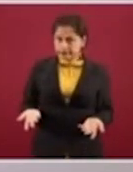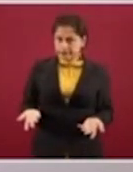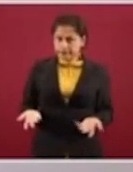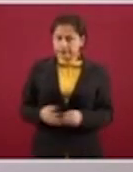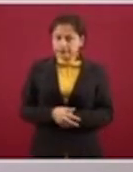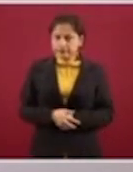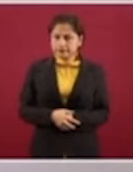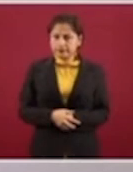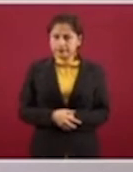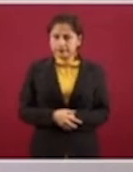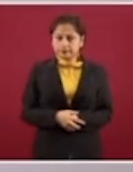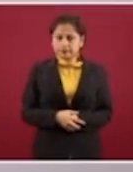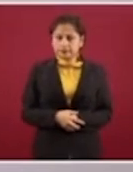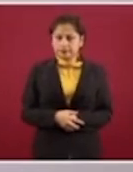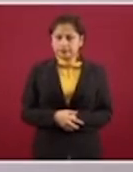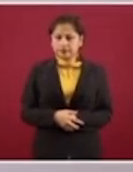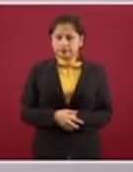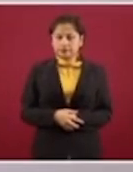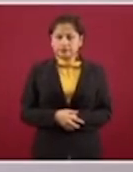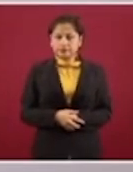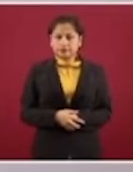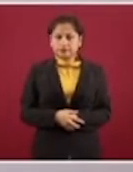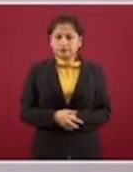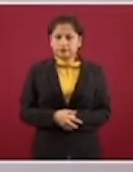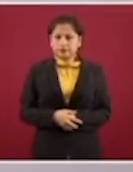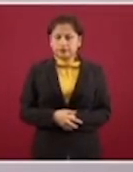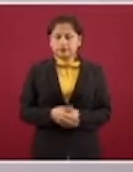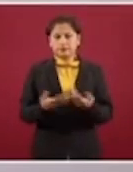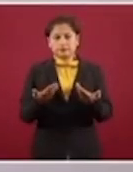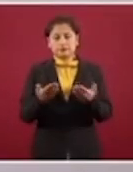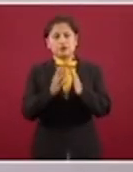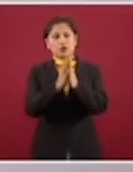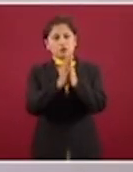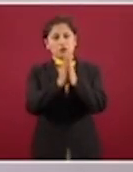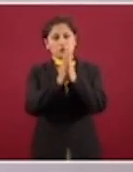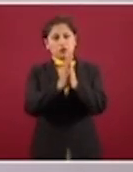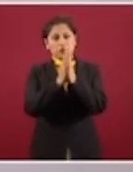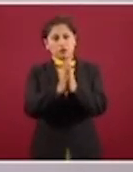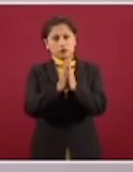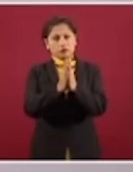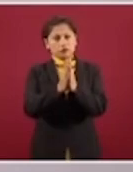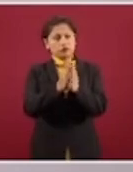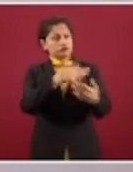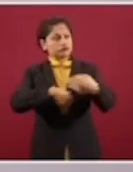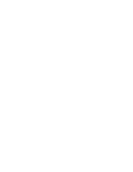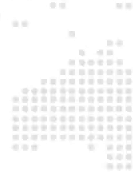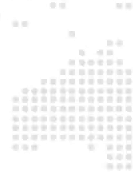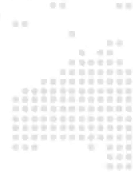vamos a seguir cuidándonos.